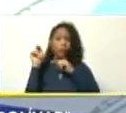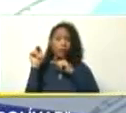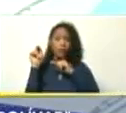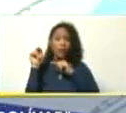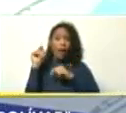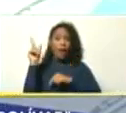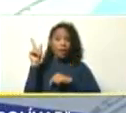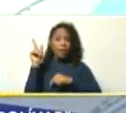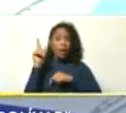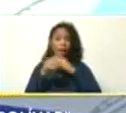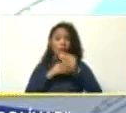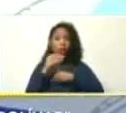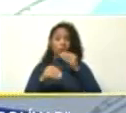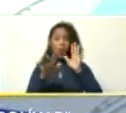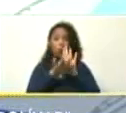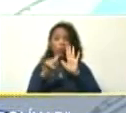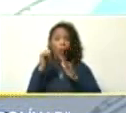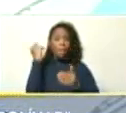fue constituyente en